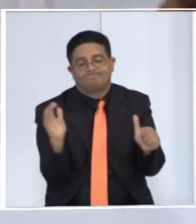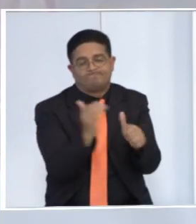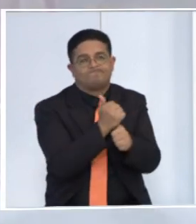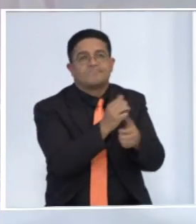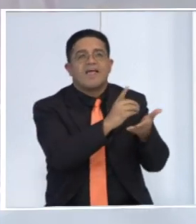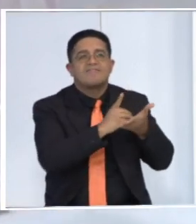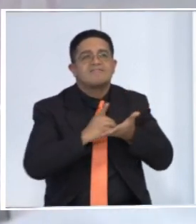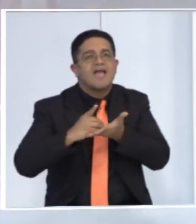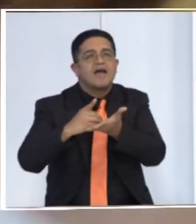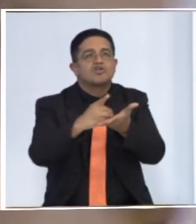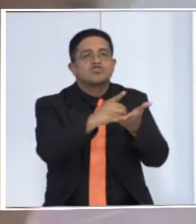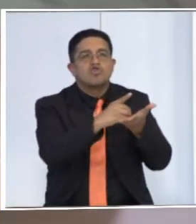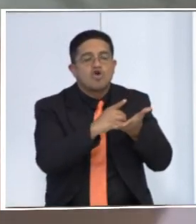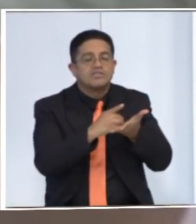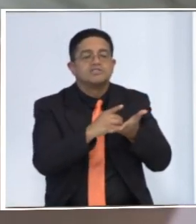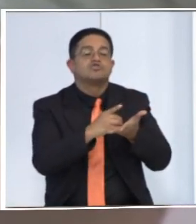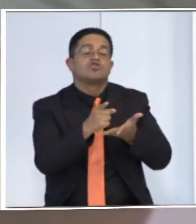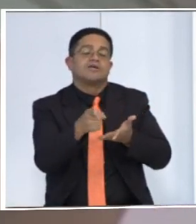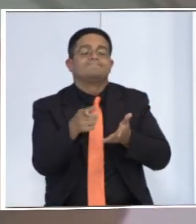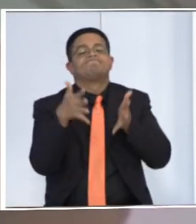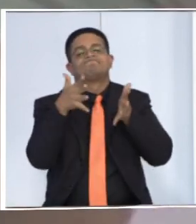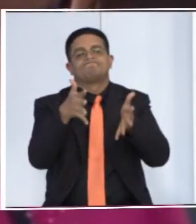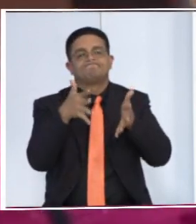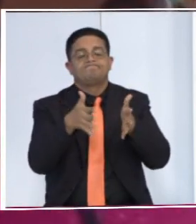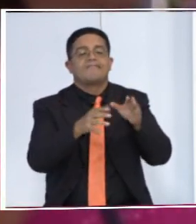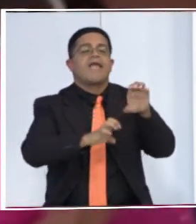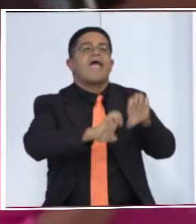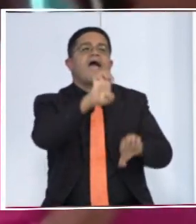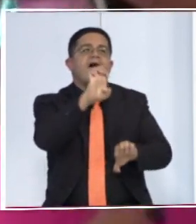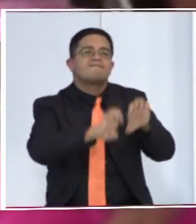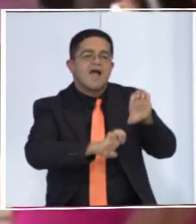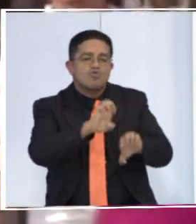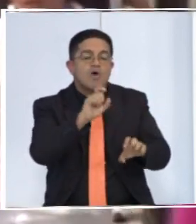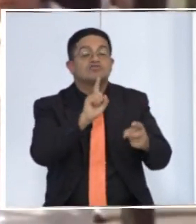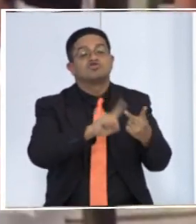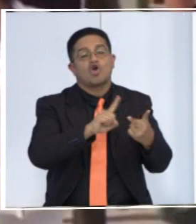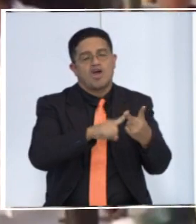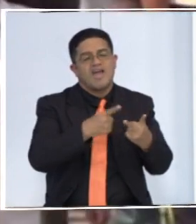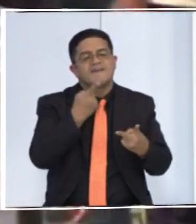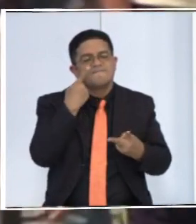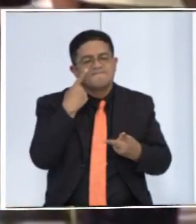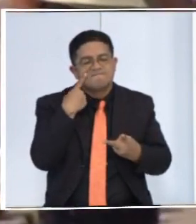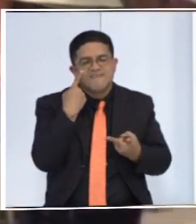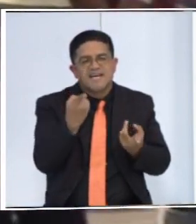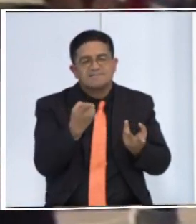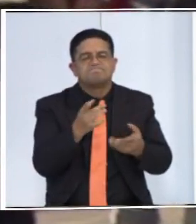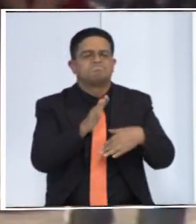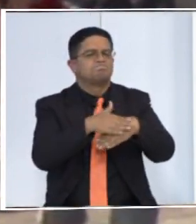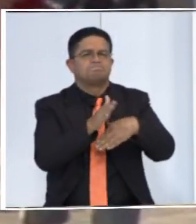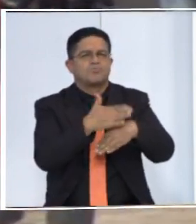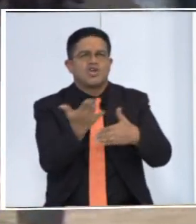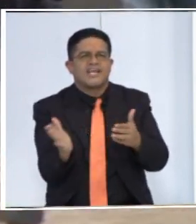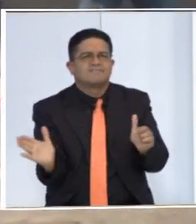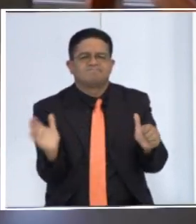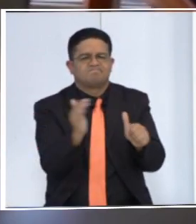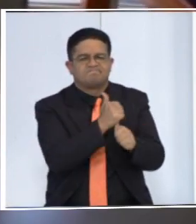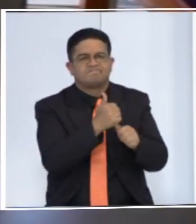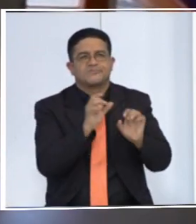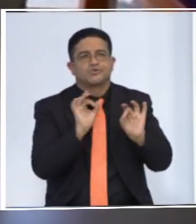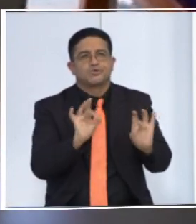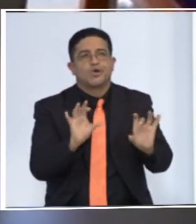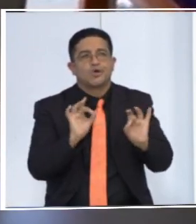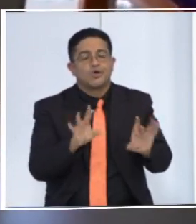realiza en la combinación de la evaluación biológica general y el historial clínico para determinar la línea terapéutica a seguir